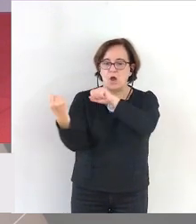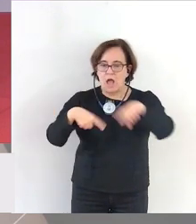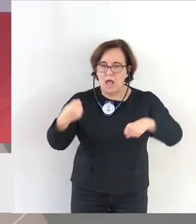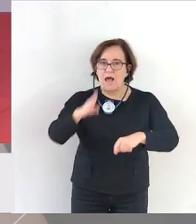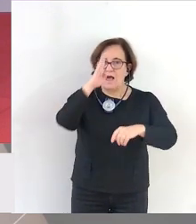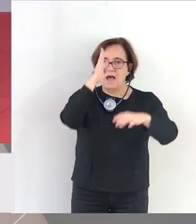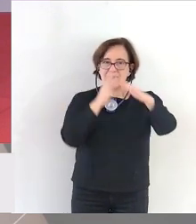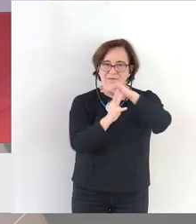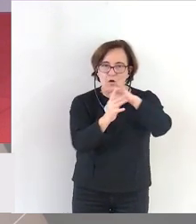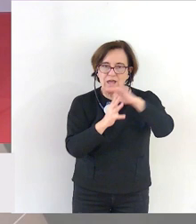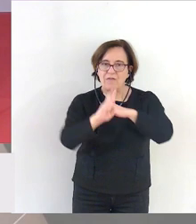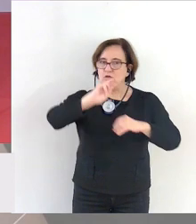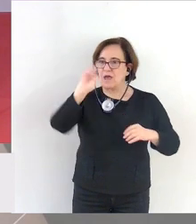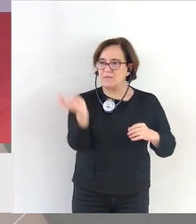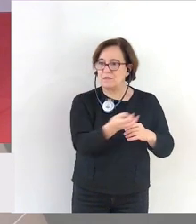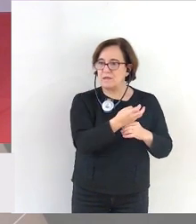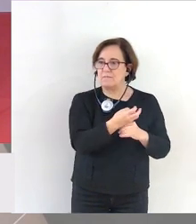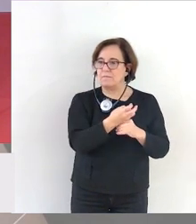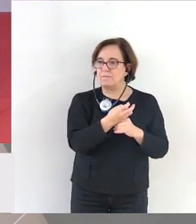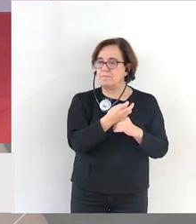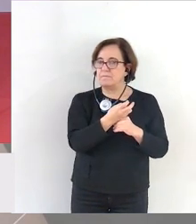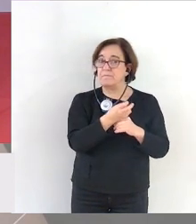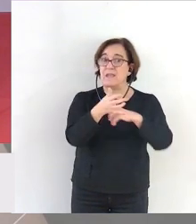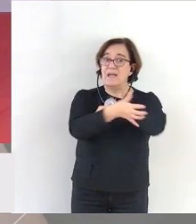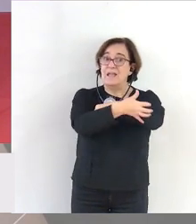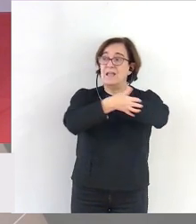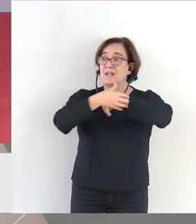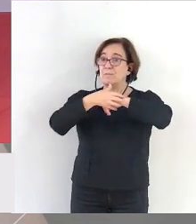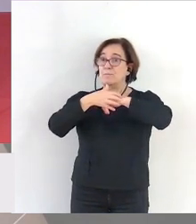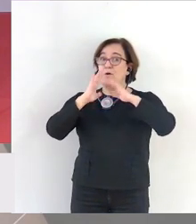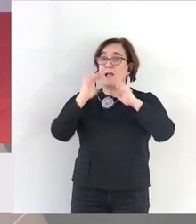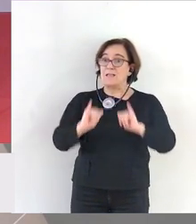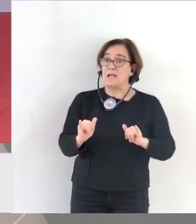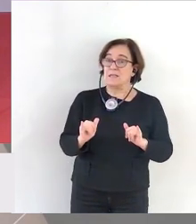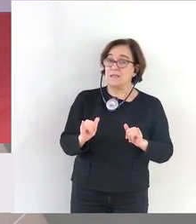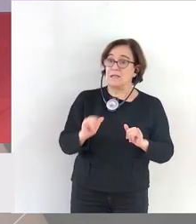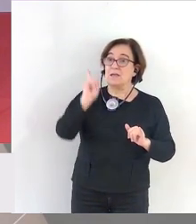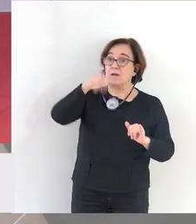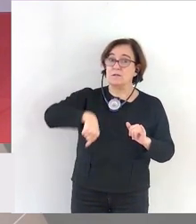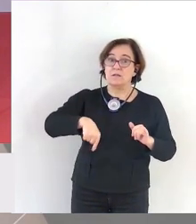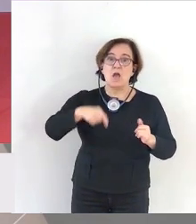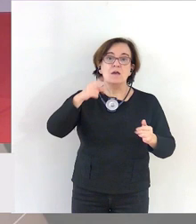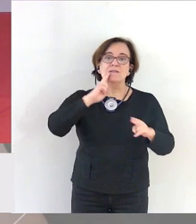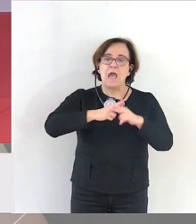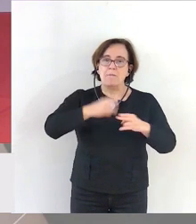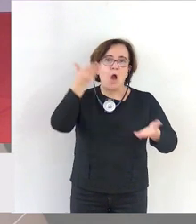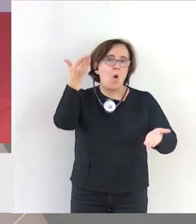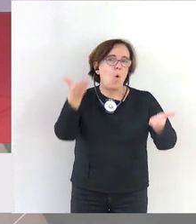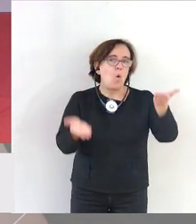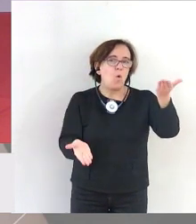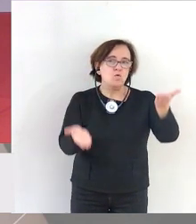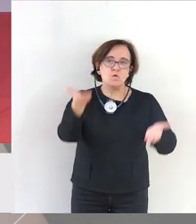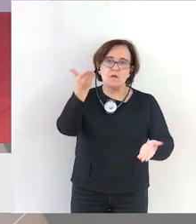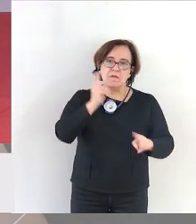etcétera y la la pobreza energética implica justicia